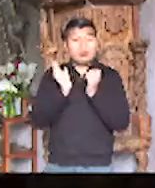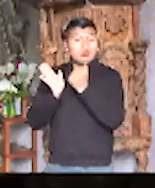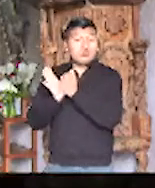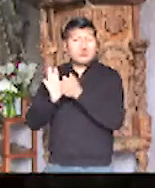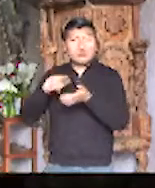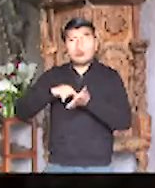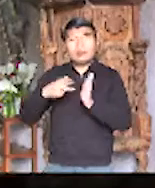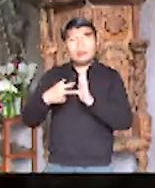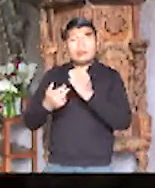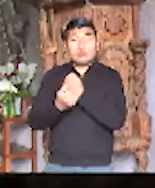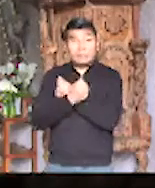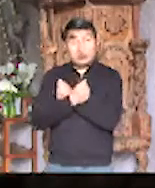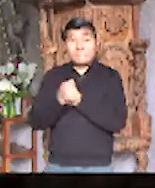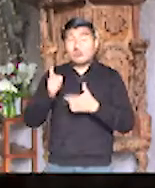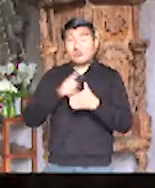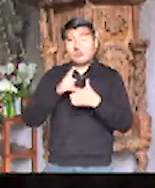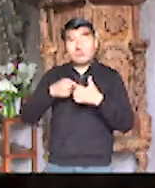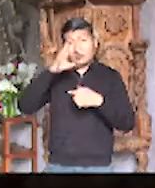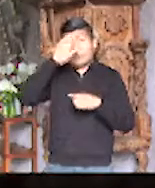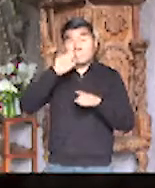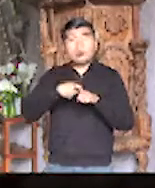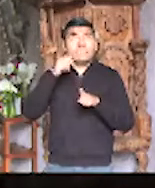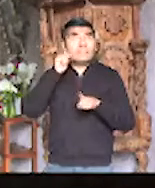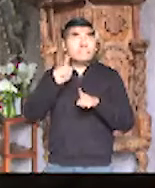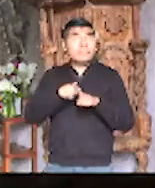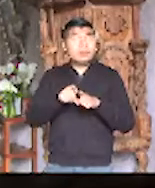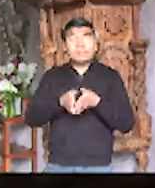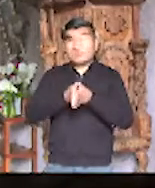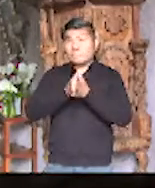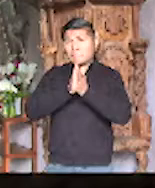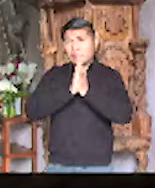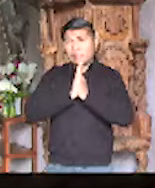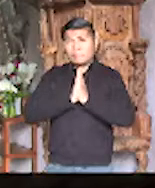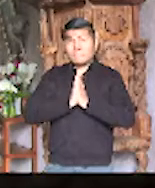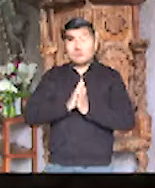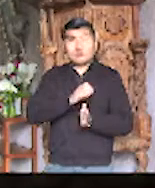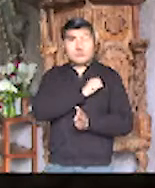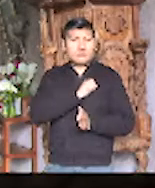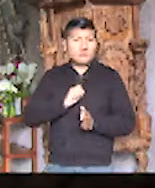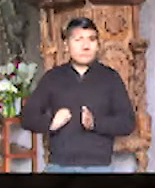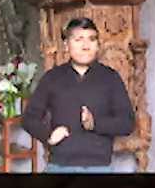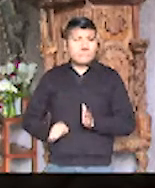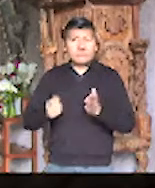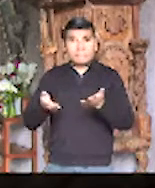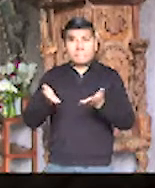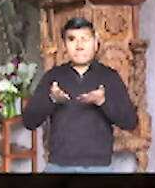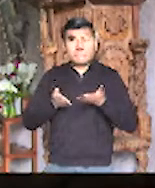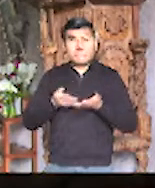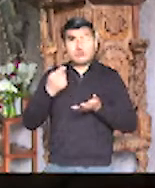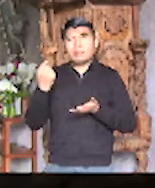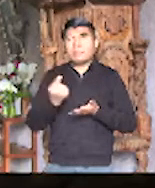amor así que queridos hermanos supliquemos sr danos